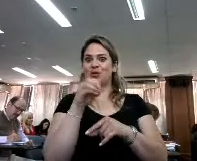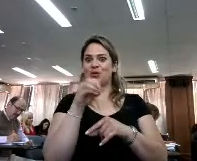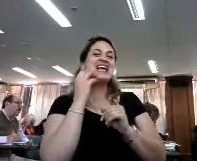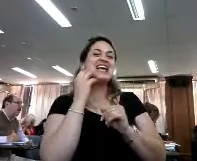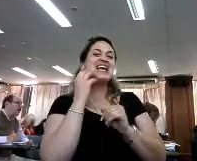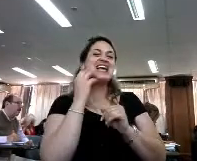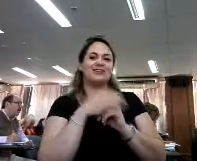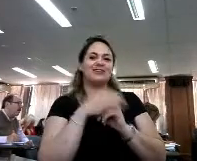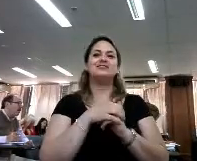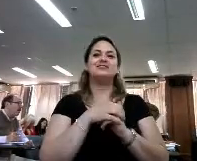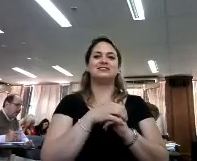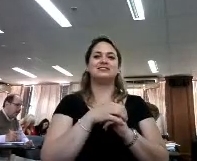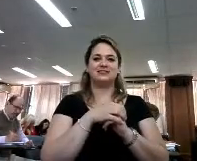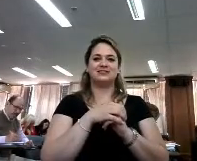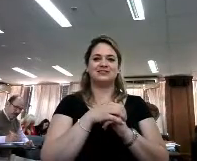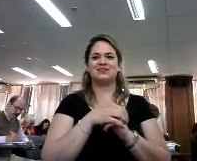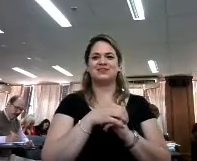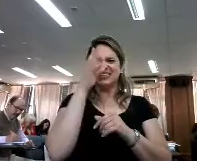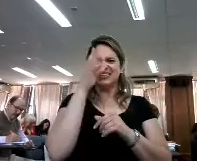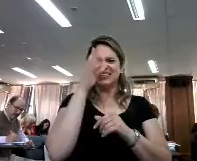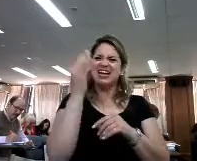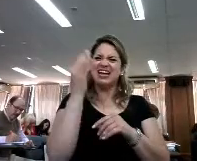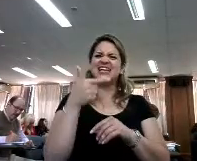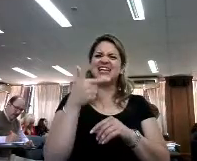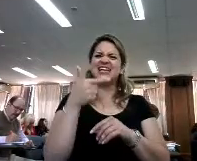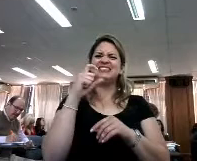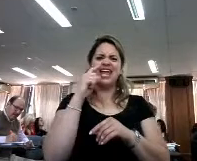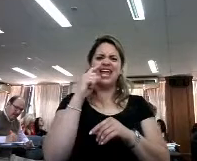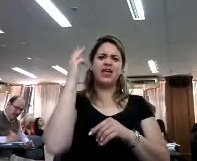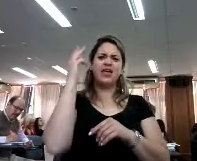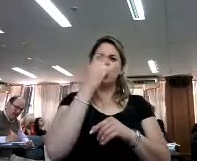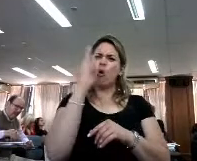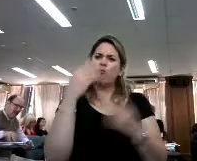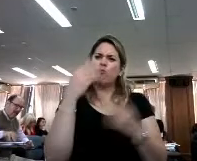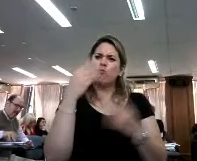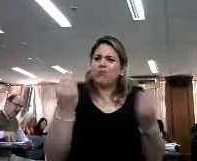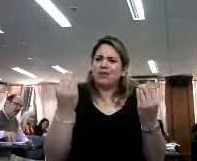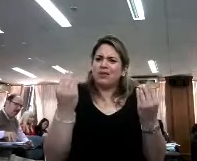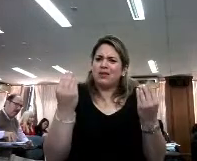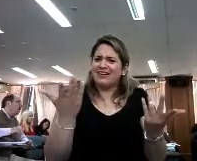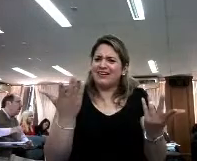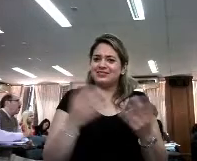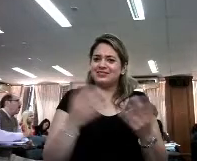Sci-Hub? ¿Sabes qué es Sci-Hub? ¿Sabes qué es esta plataforma?